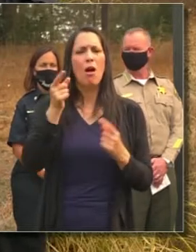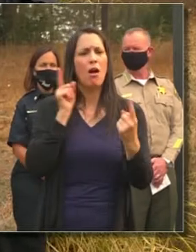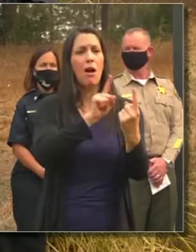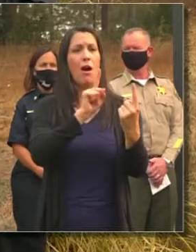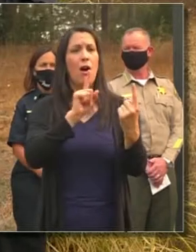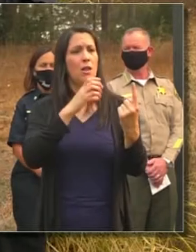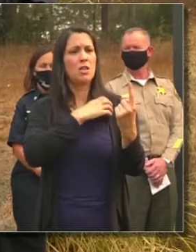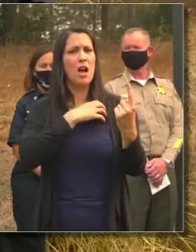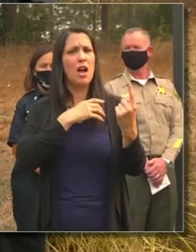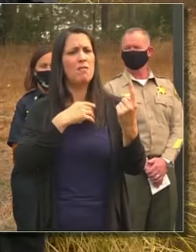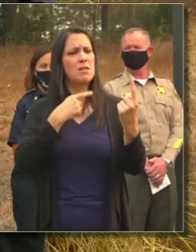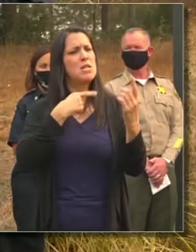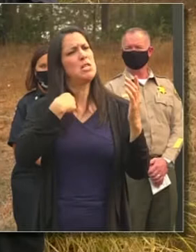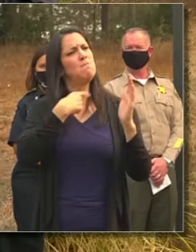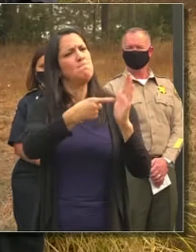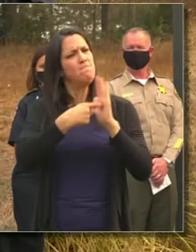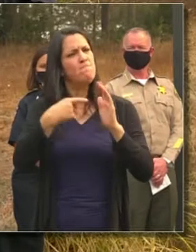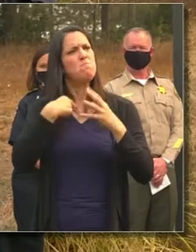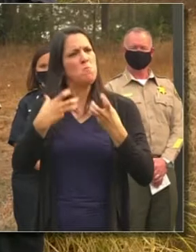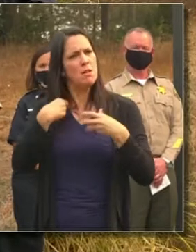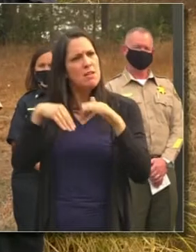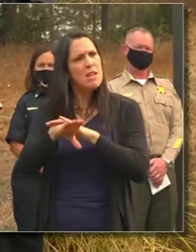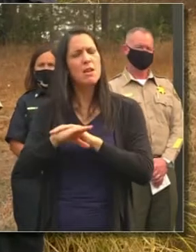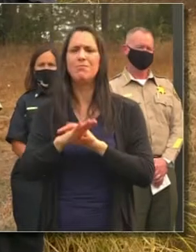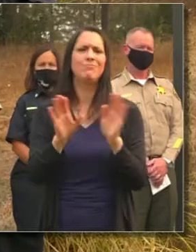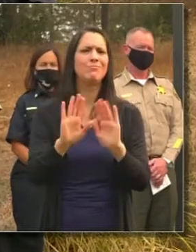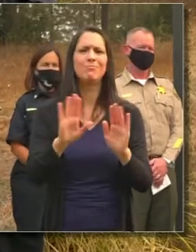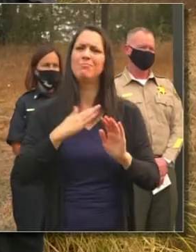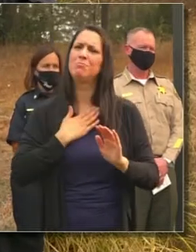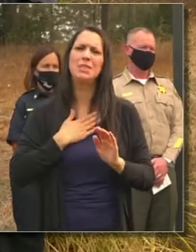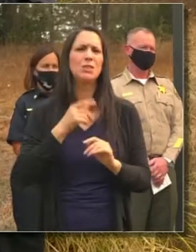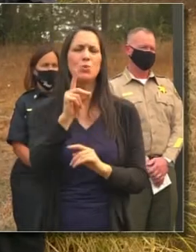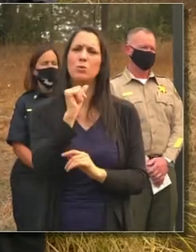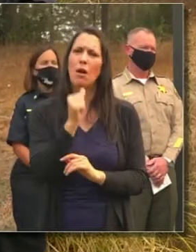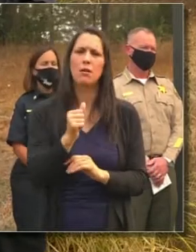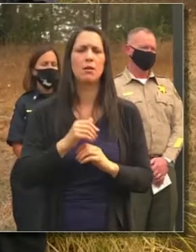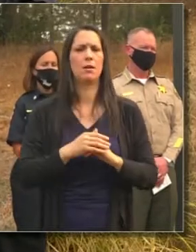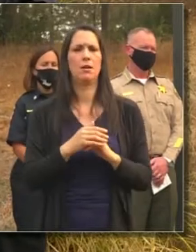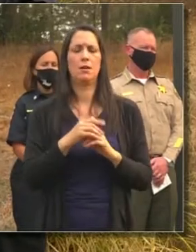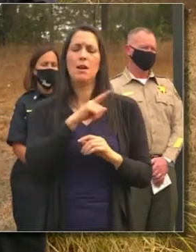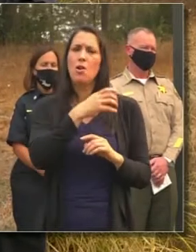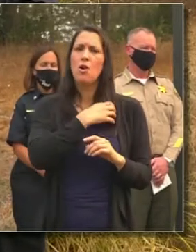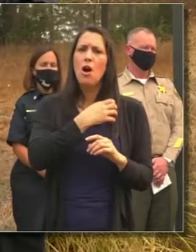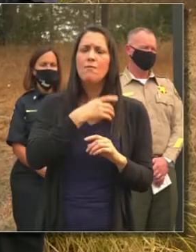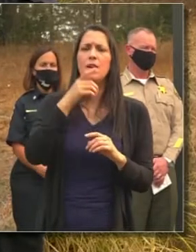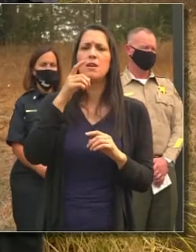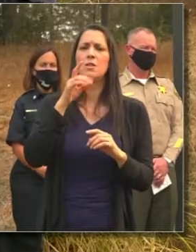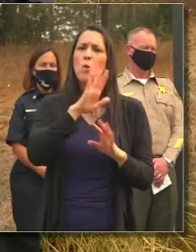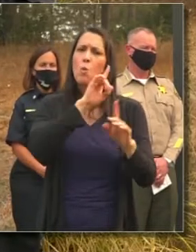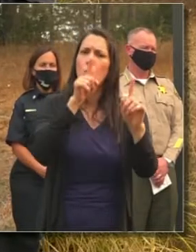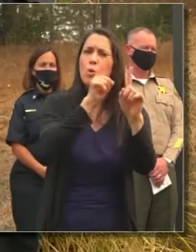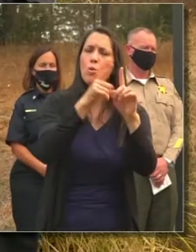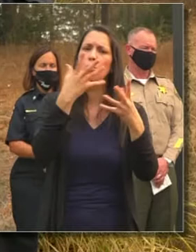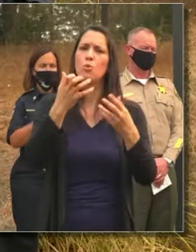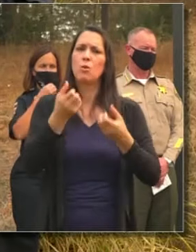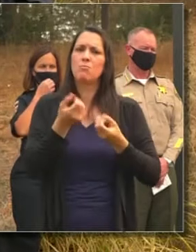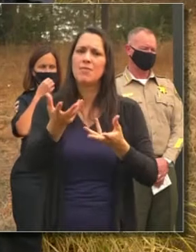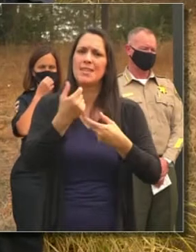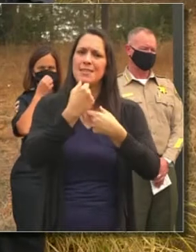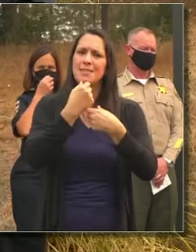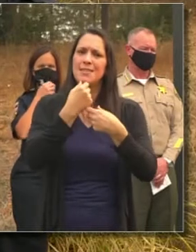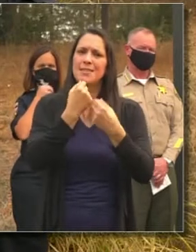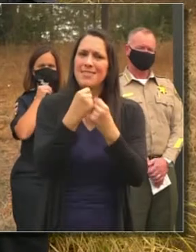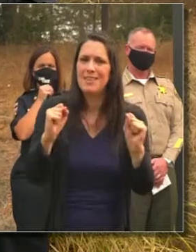oficiales hacen un su trabajo y tienen una misión específica que se les dio y es proporcionar la seguridad para la